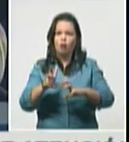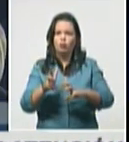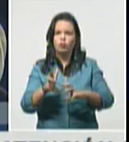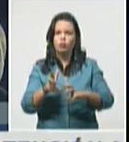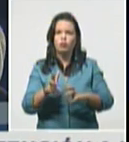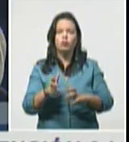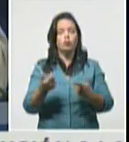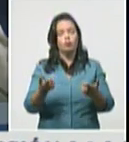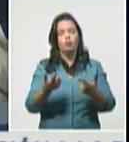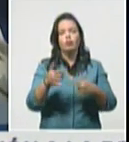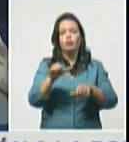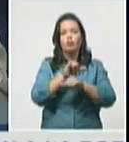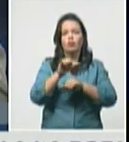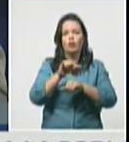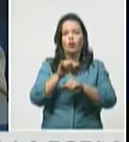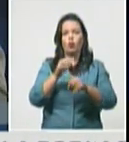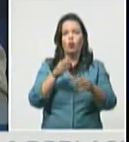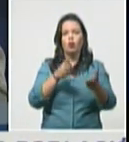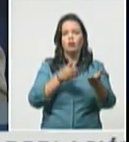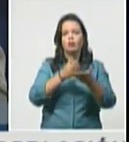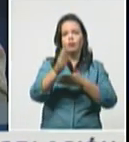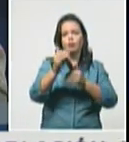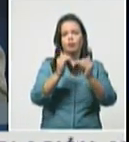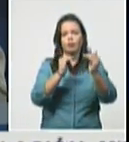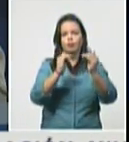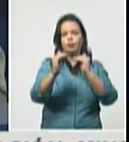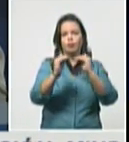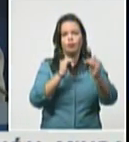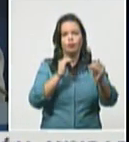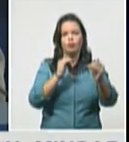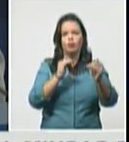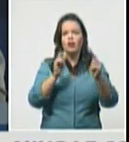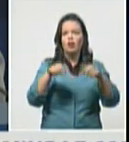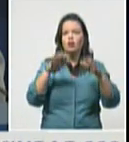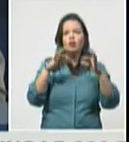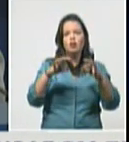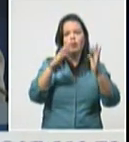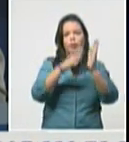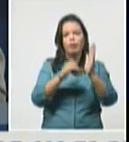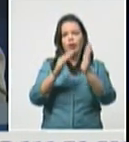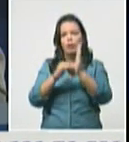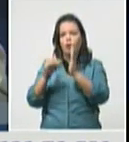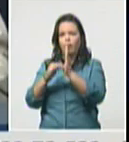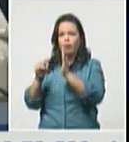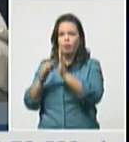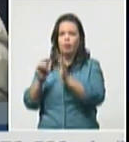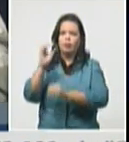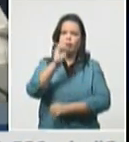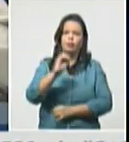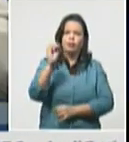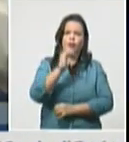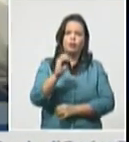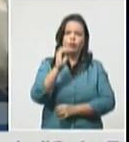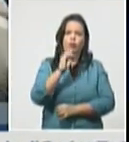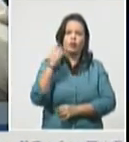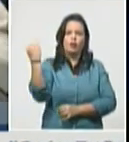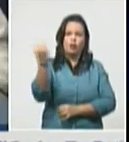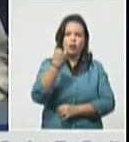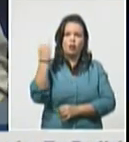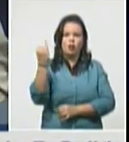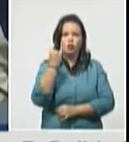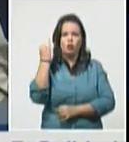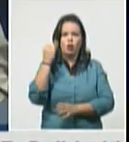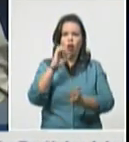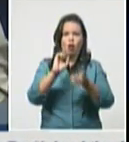es un corte mensual que hace los organismos internacionales con el apoyo del Centro de Vigilancia, lo vamos